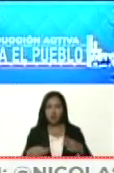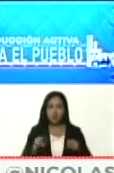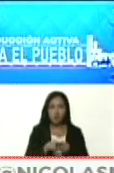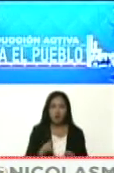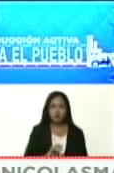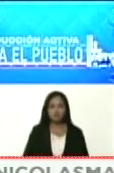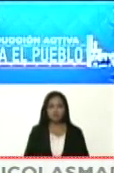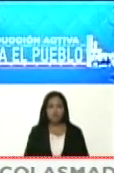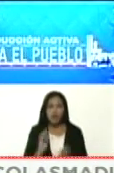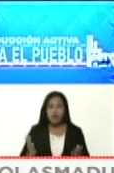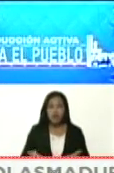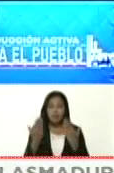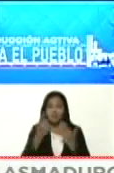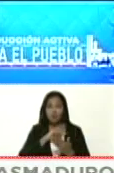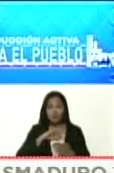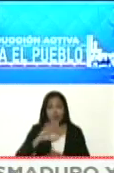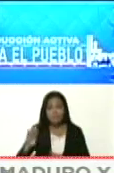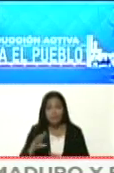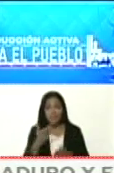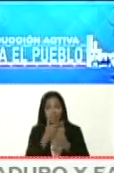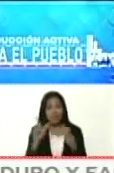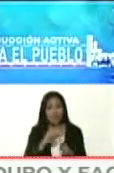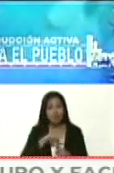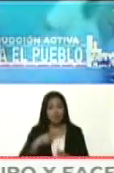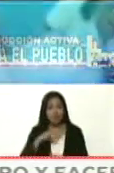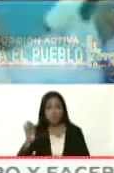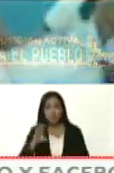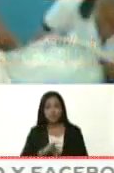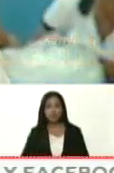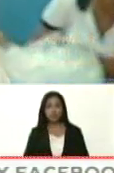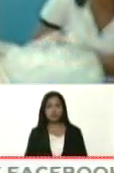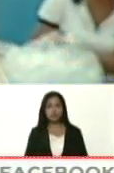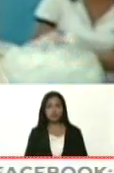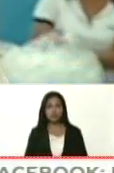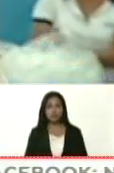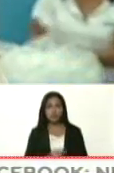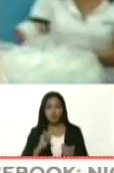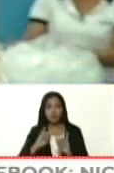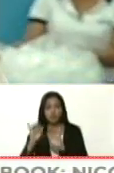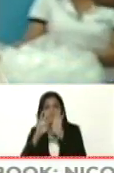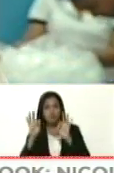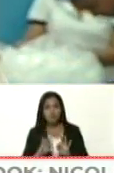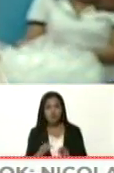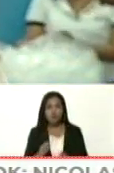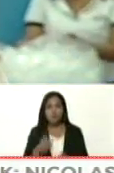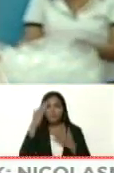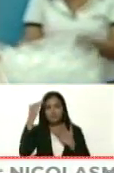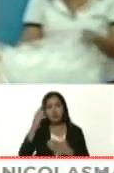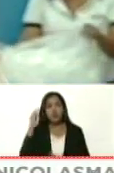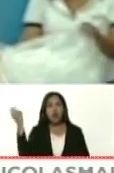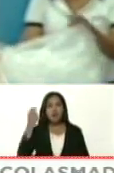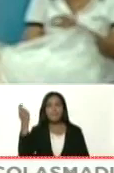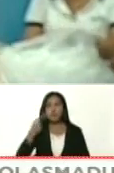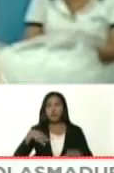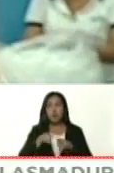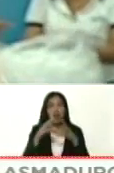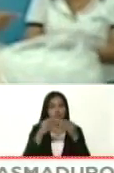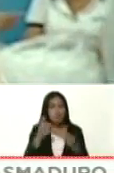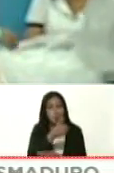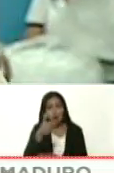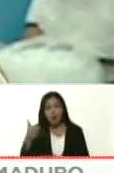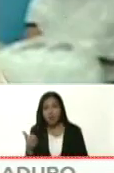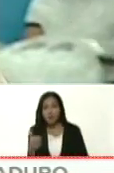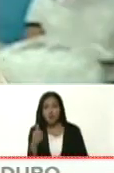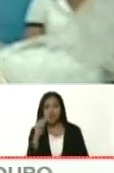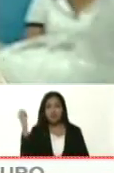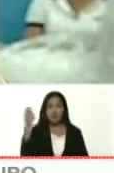para levantar a nuestra patria, para liberar a nuestra patria. Así que mi saludo al Apure, a todos los